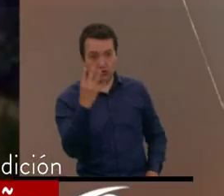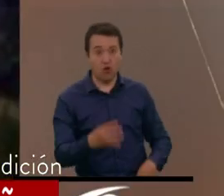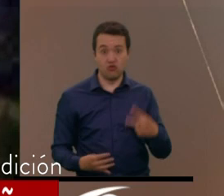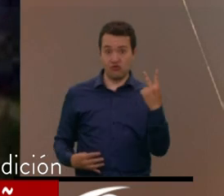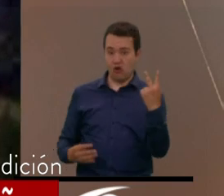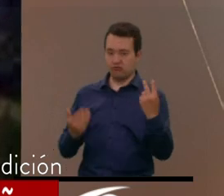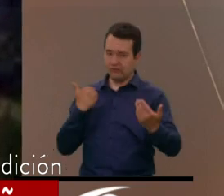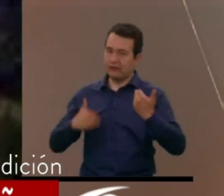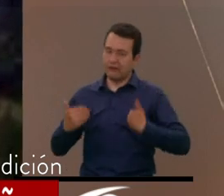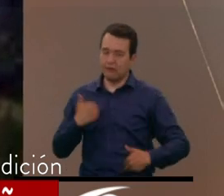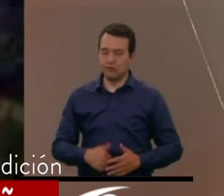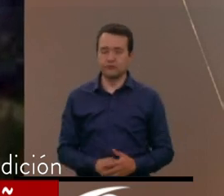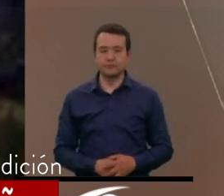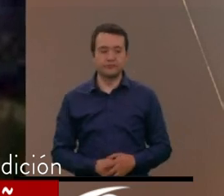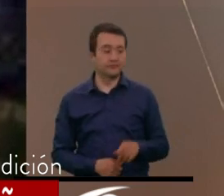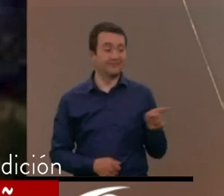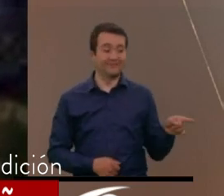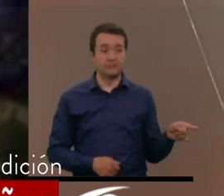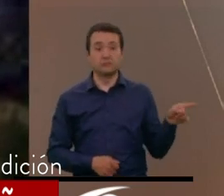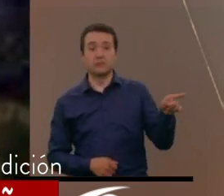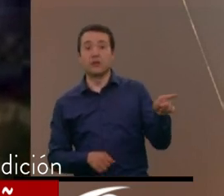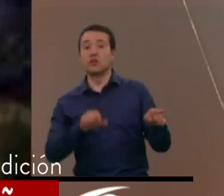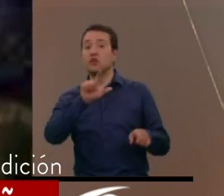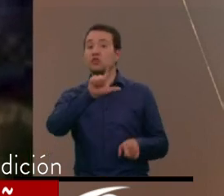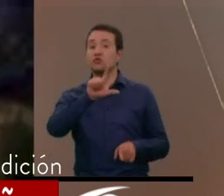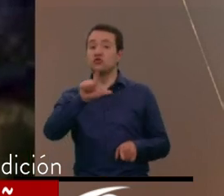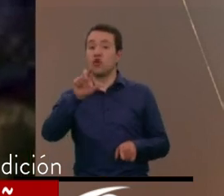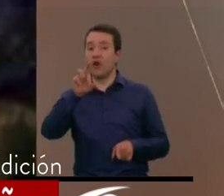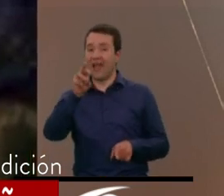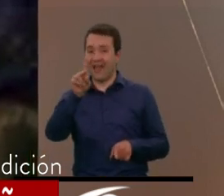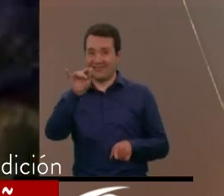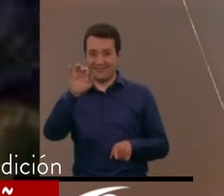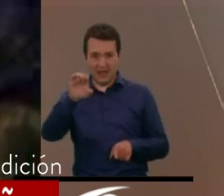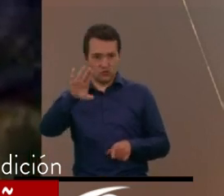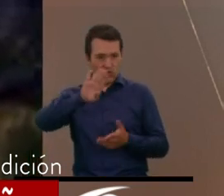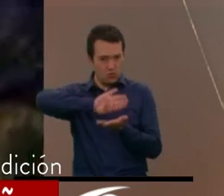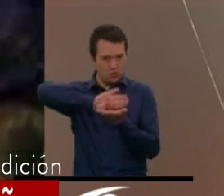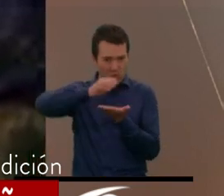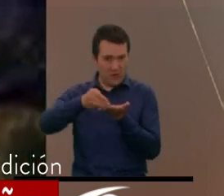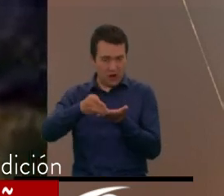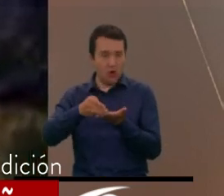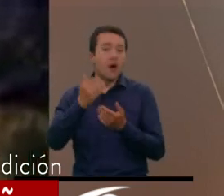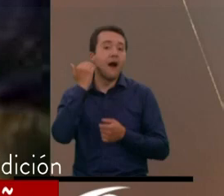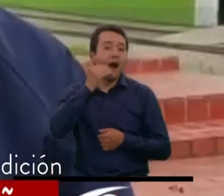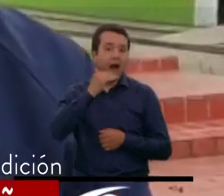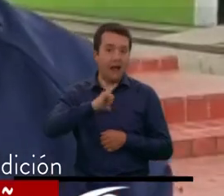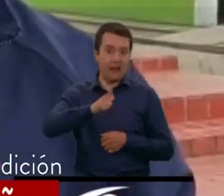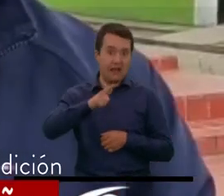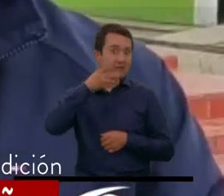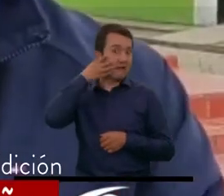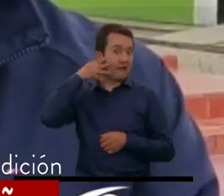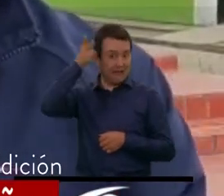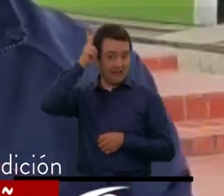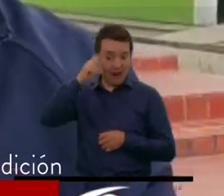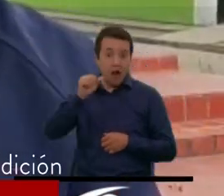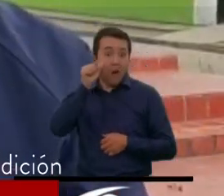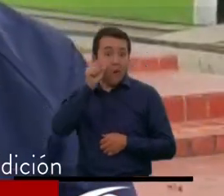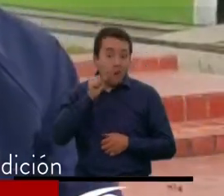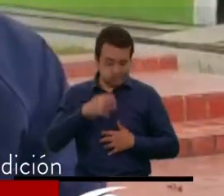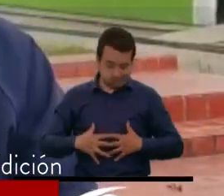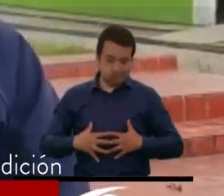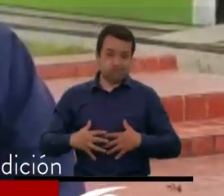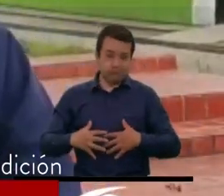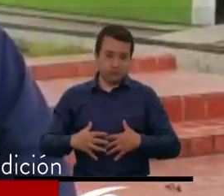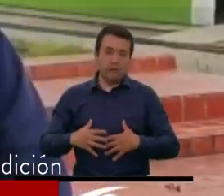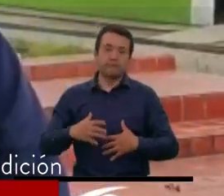hecho, esta vez en Llorente, en zona rural de Tumaco, una líder indígena que estaba embarazada fue asesinada. Para Nariño, la